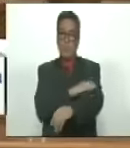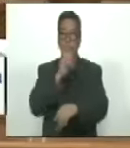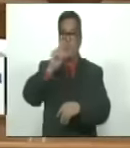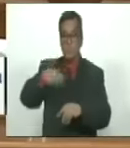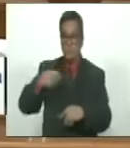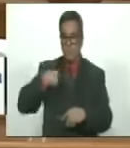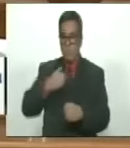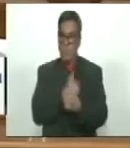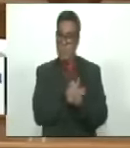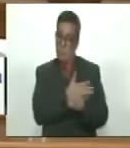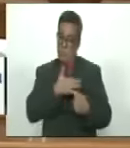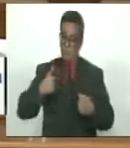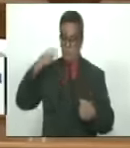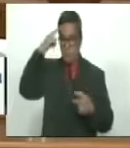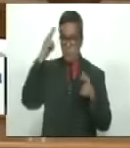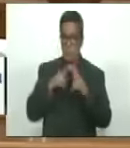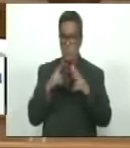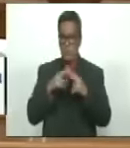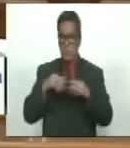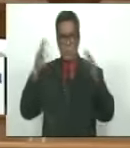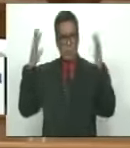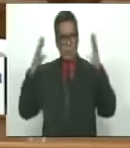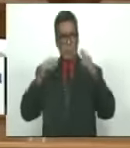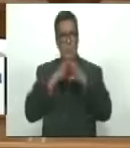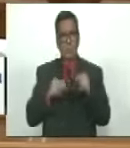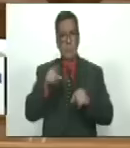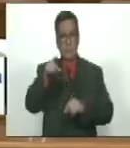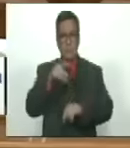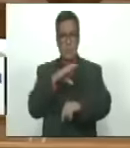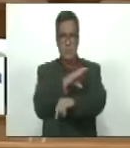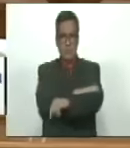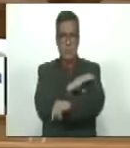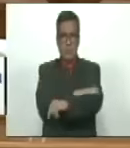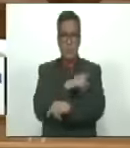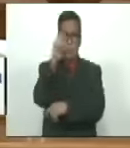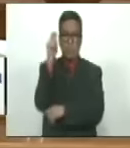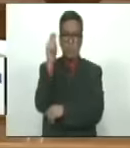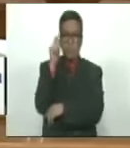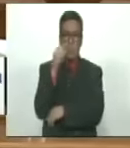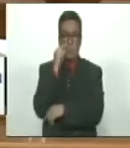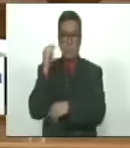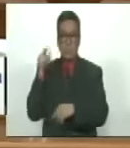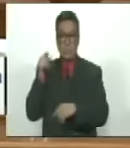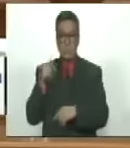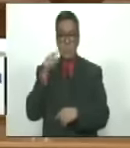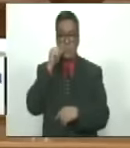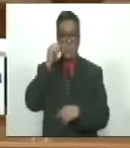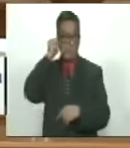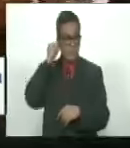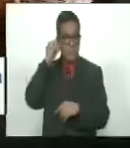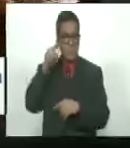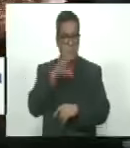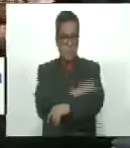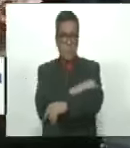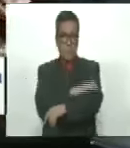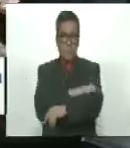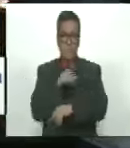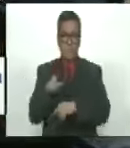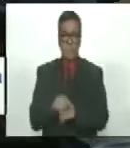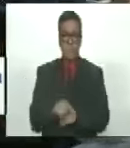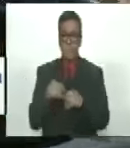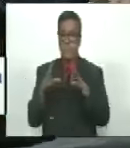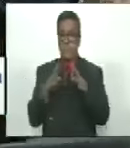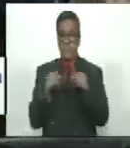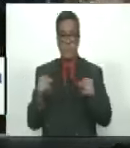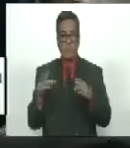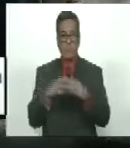quien también queremos hacerle un reconocimiento y pido un fuerte aplauso para todos los diputados y diputadas de oposición y a todos